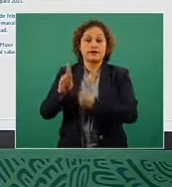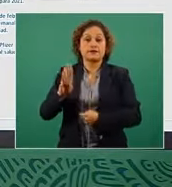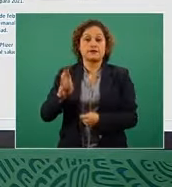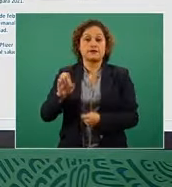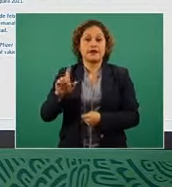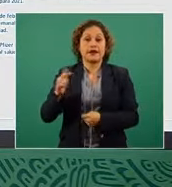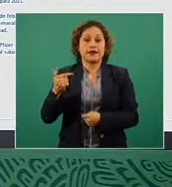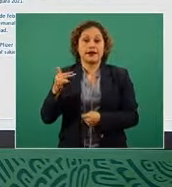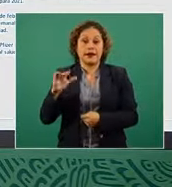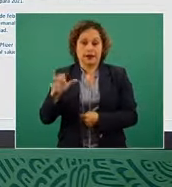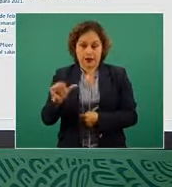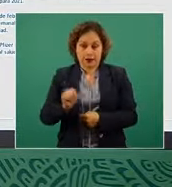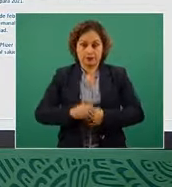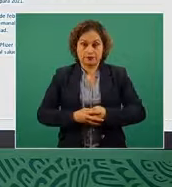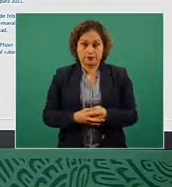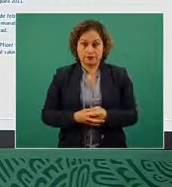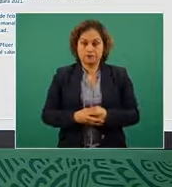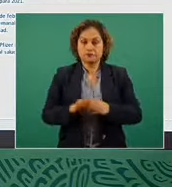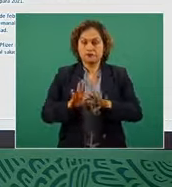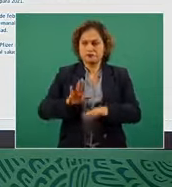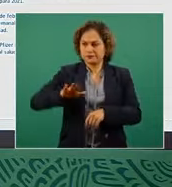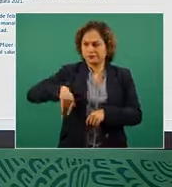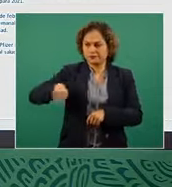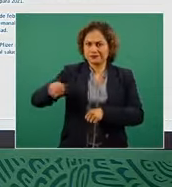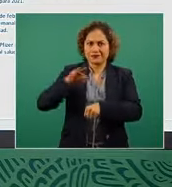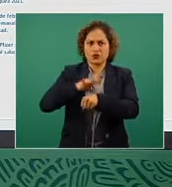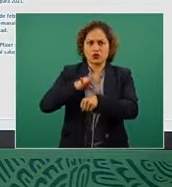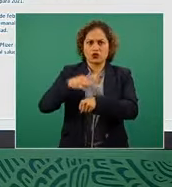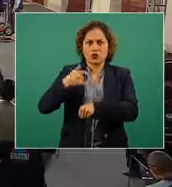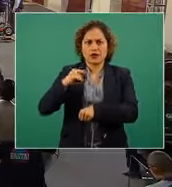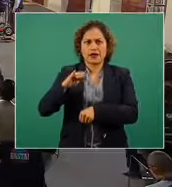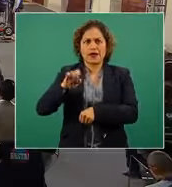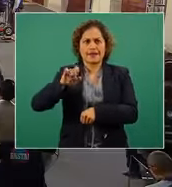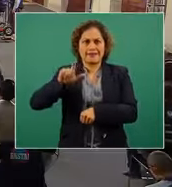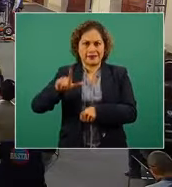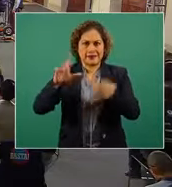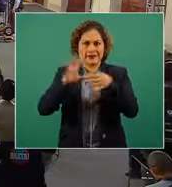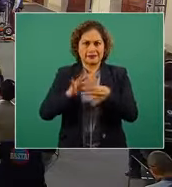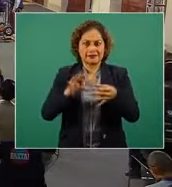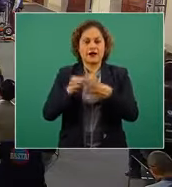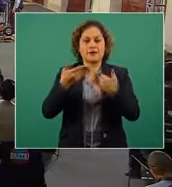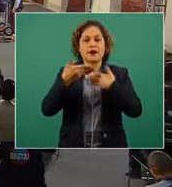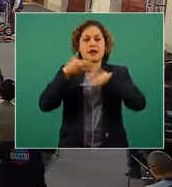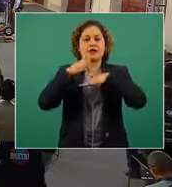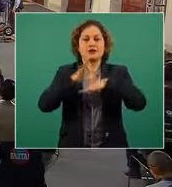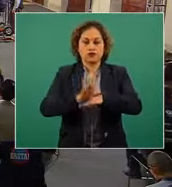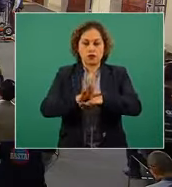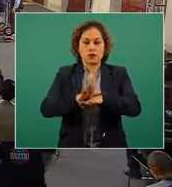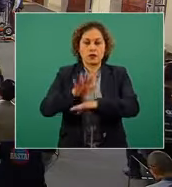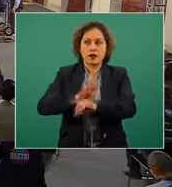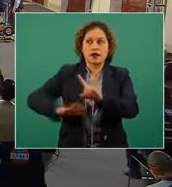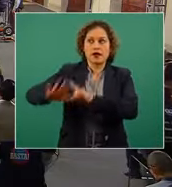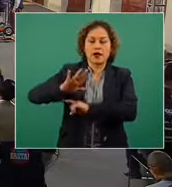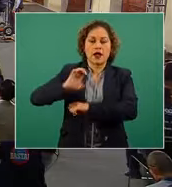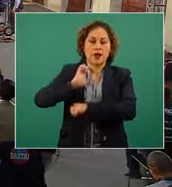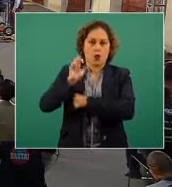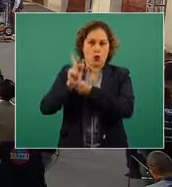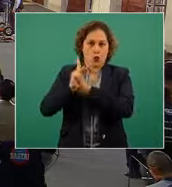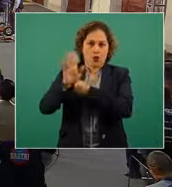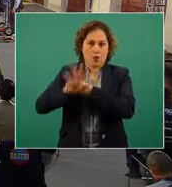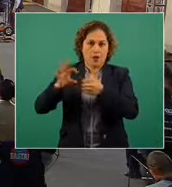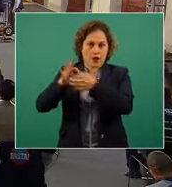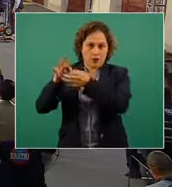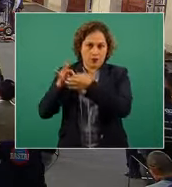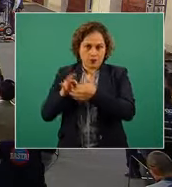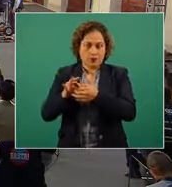Se refería hace un momento el doctor López-Gatell a lo de la Unión Europea. Bueno, quiero agradecer lo